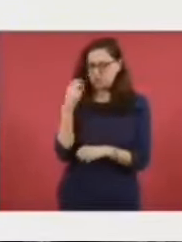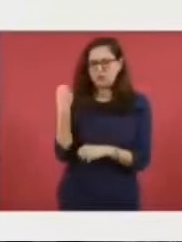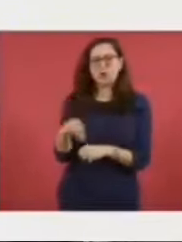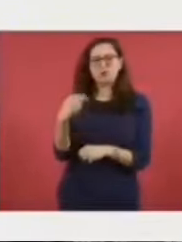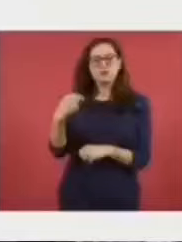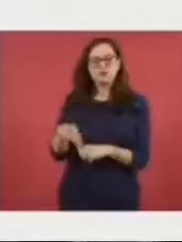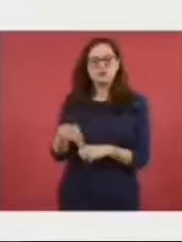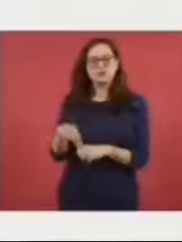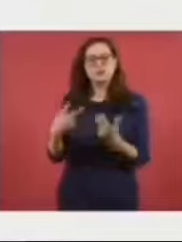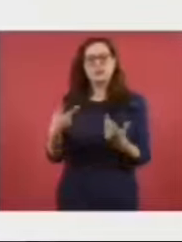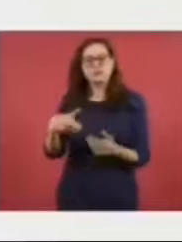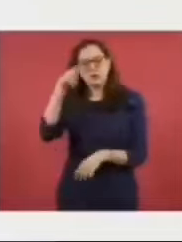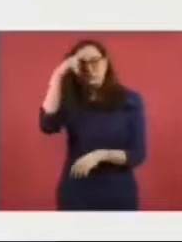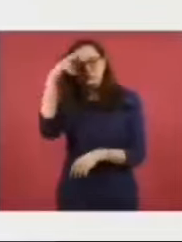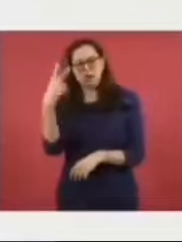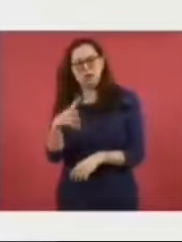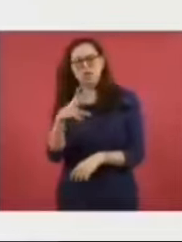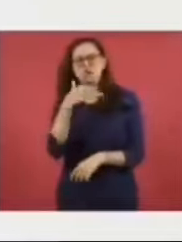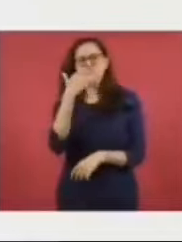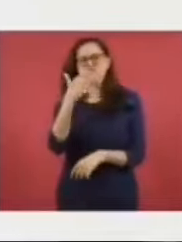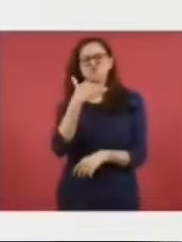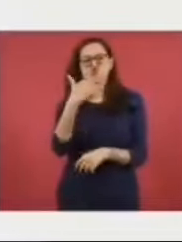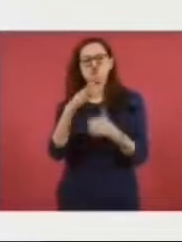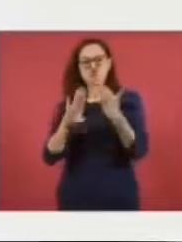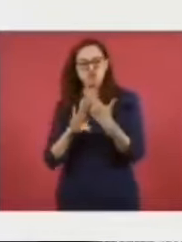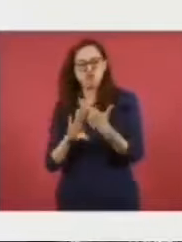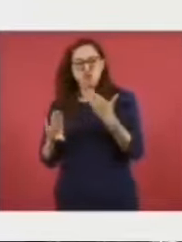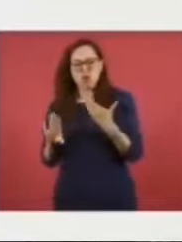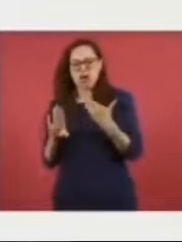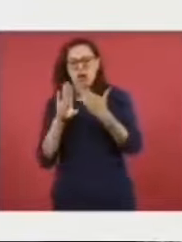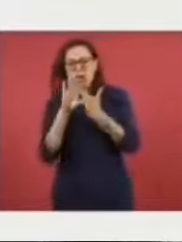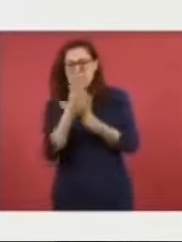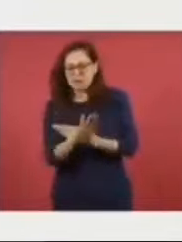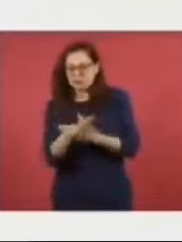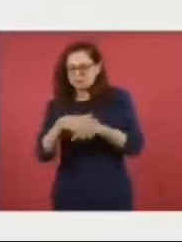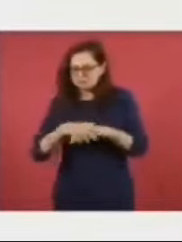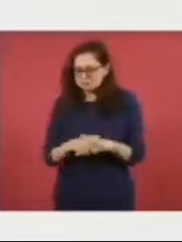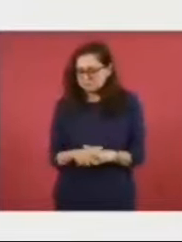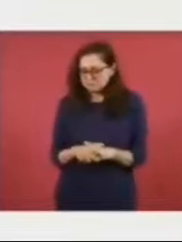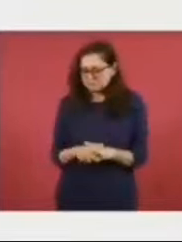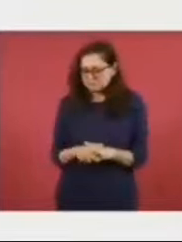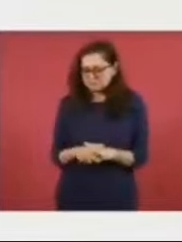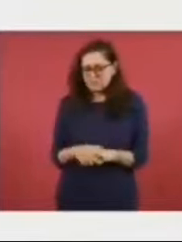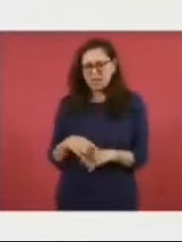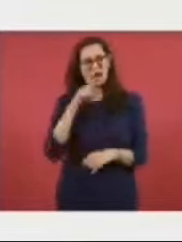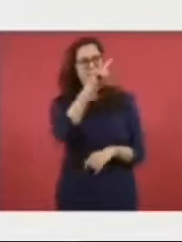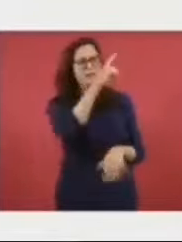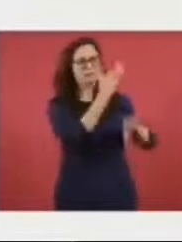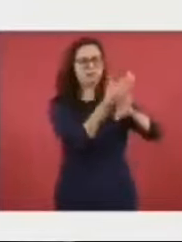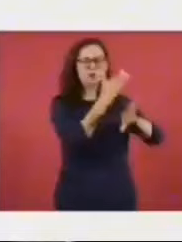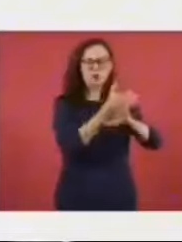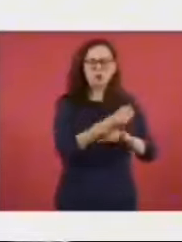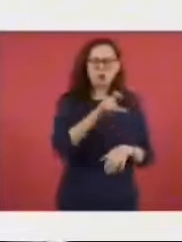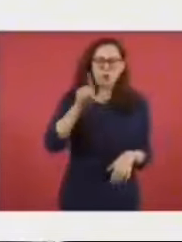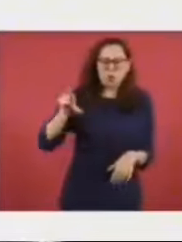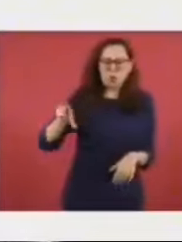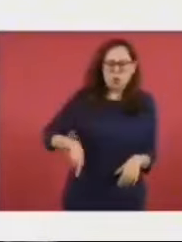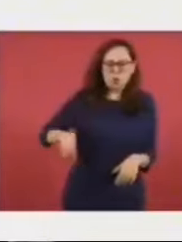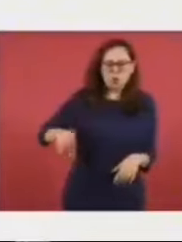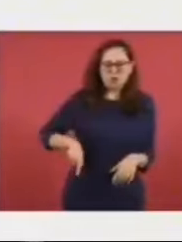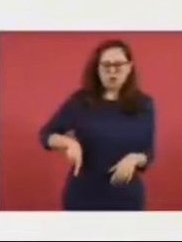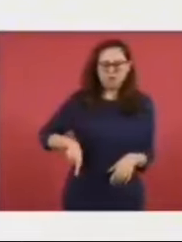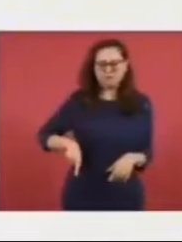del mundo. Si bien lo conocemos, el presidente de la República tiene que actuar de una manera diplomática completamente al respecto. ¿Con qué